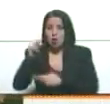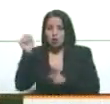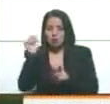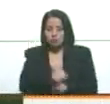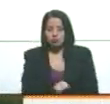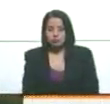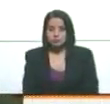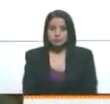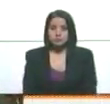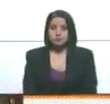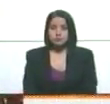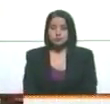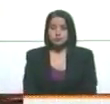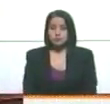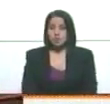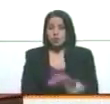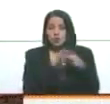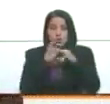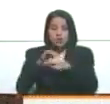invencible. Numeral, unidad chavista,